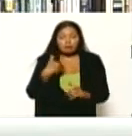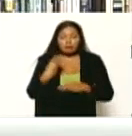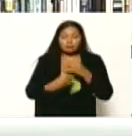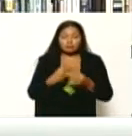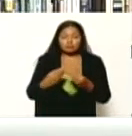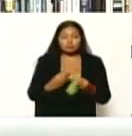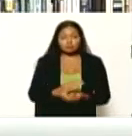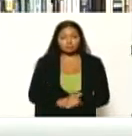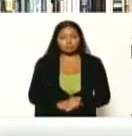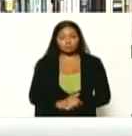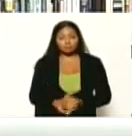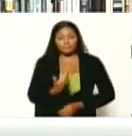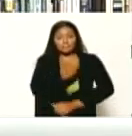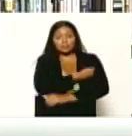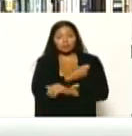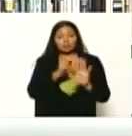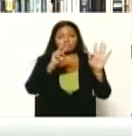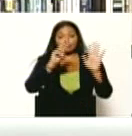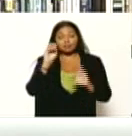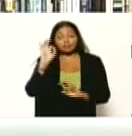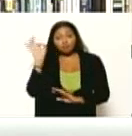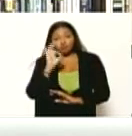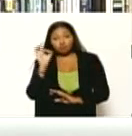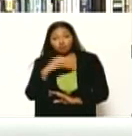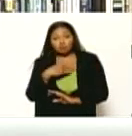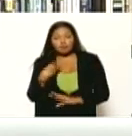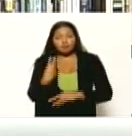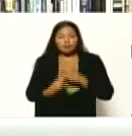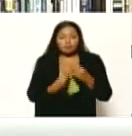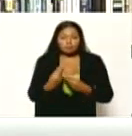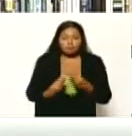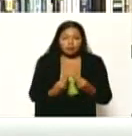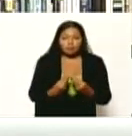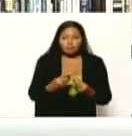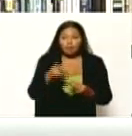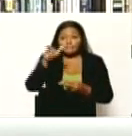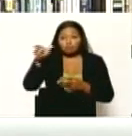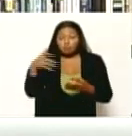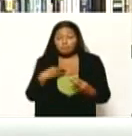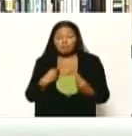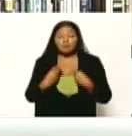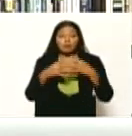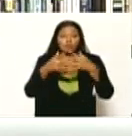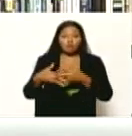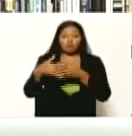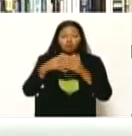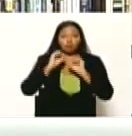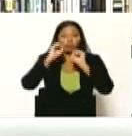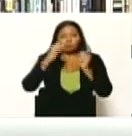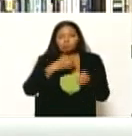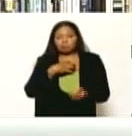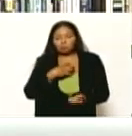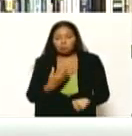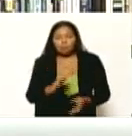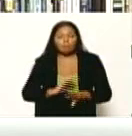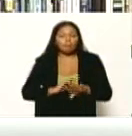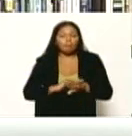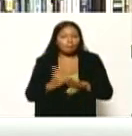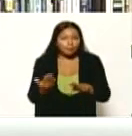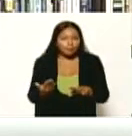iba a tener vacunado al 70% de los estadounidenses. No lo pudo lograr